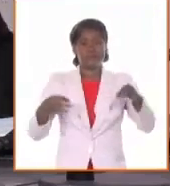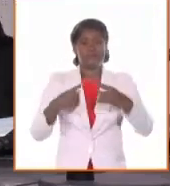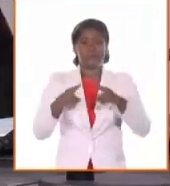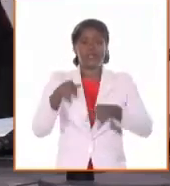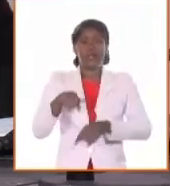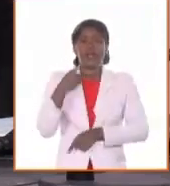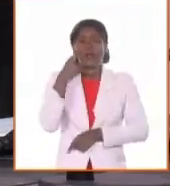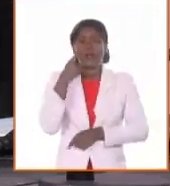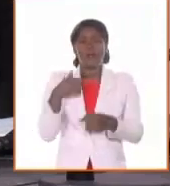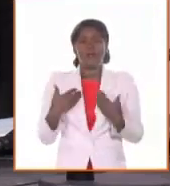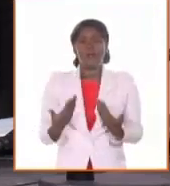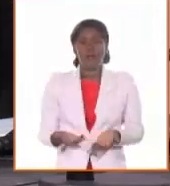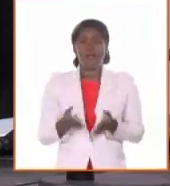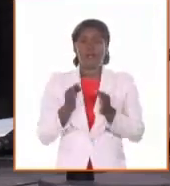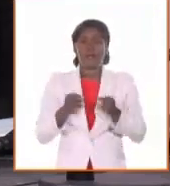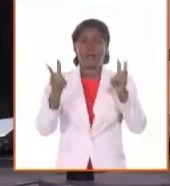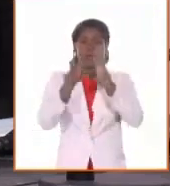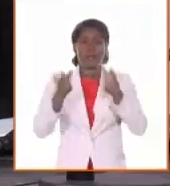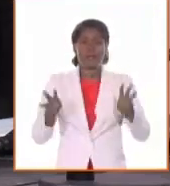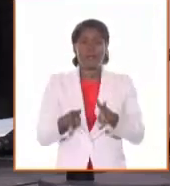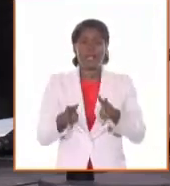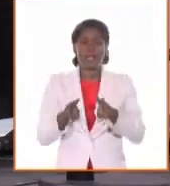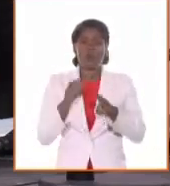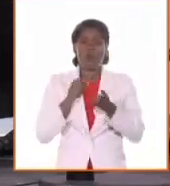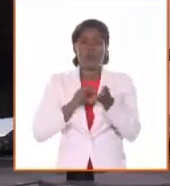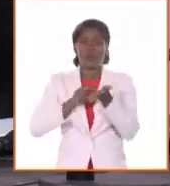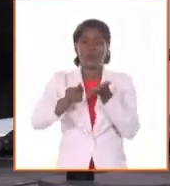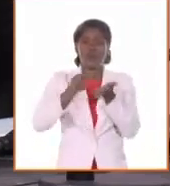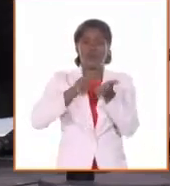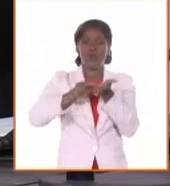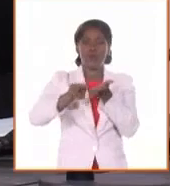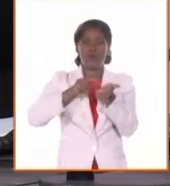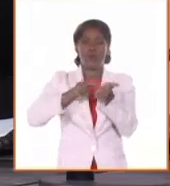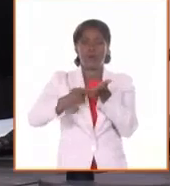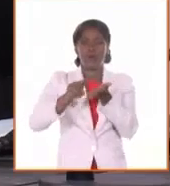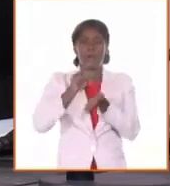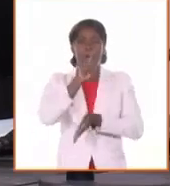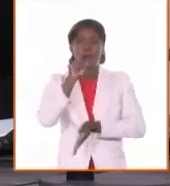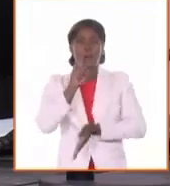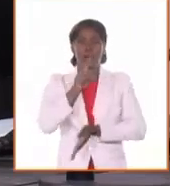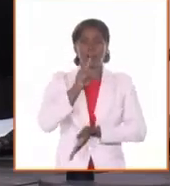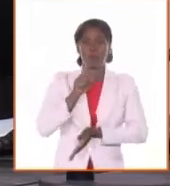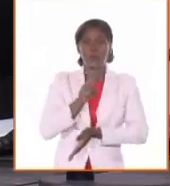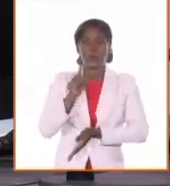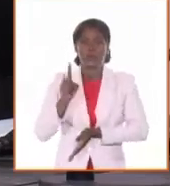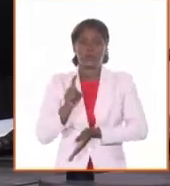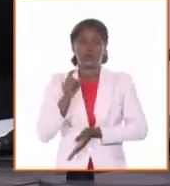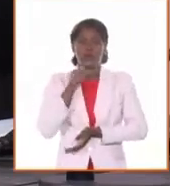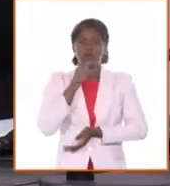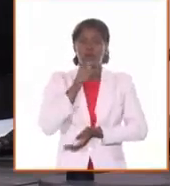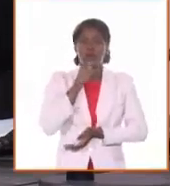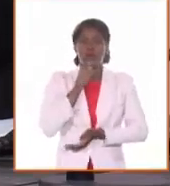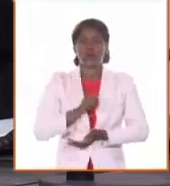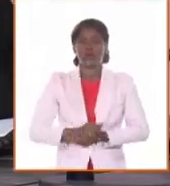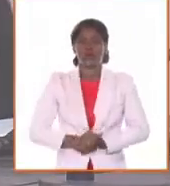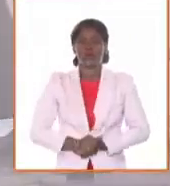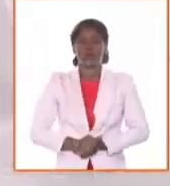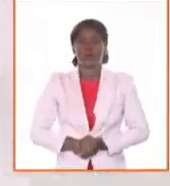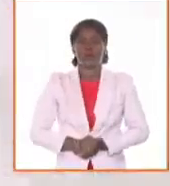lo que nuestros internautas nos hicieron llegar en las últimas horas Ahí va regresa con nosotros aquí en la mesa redonda